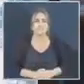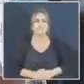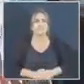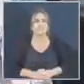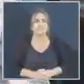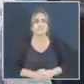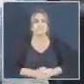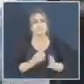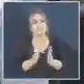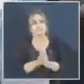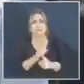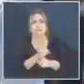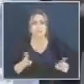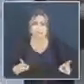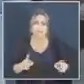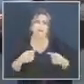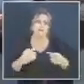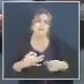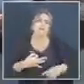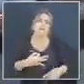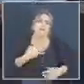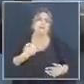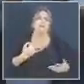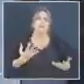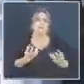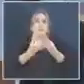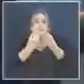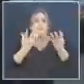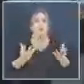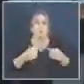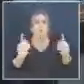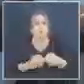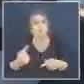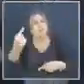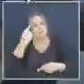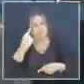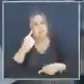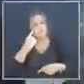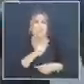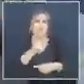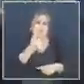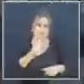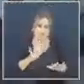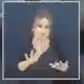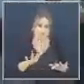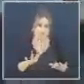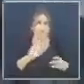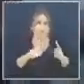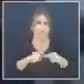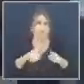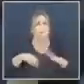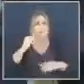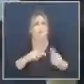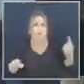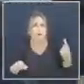es aflojarles el cinturón. Nosotros somos conscientes que no es fácil. La gran mayoría de